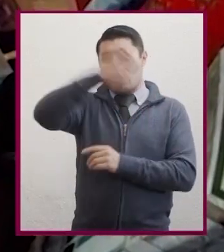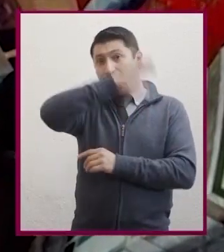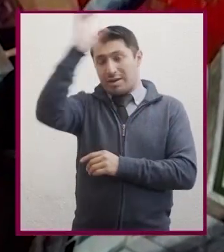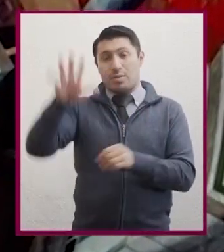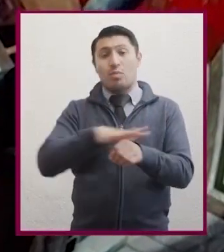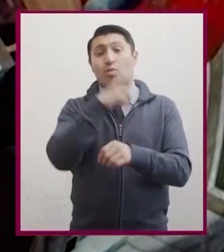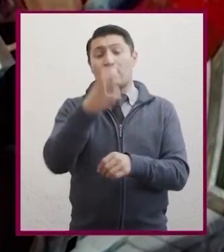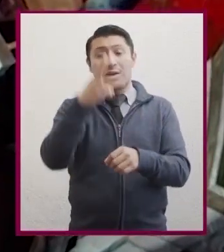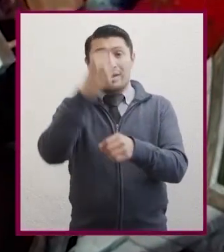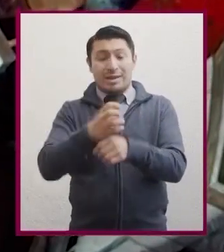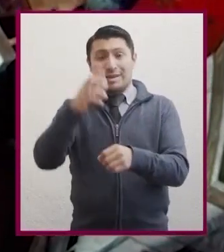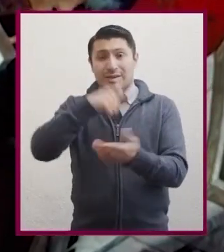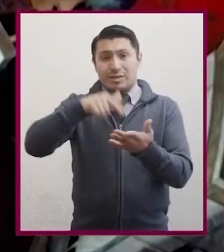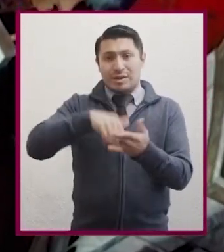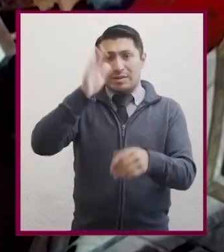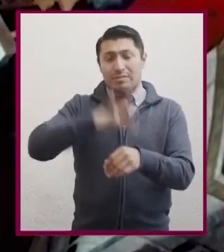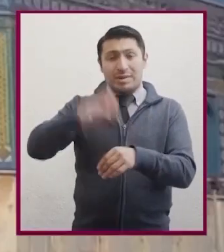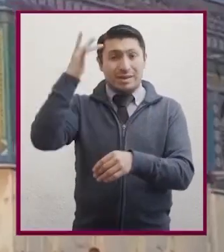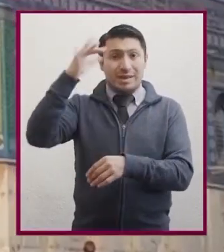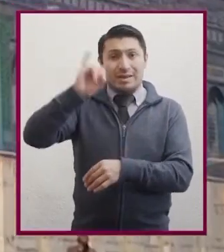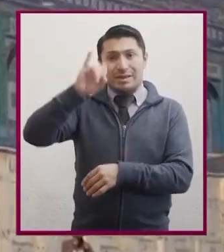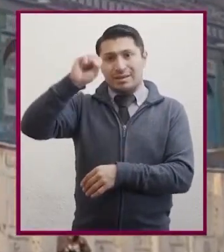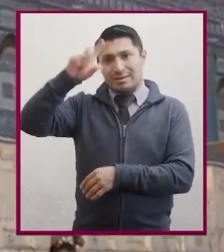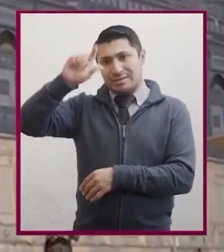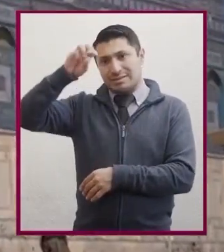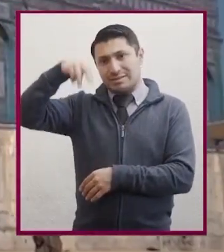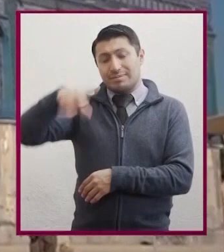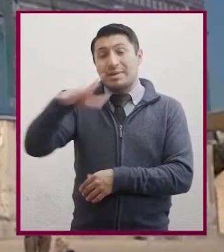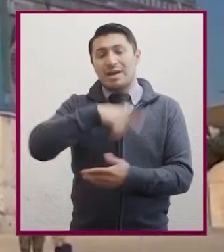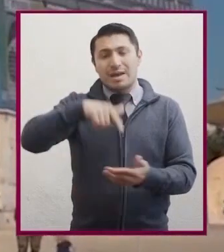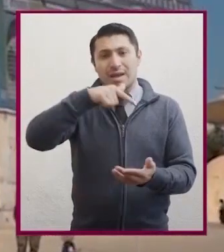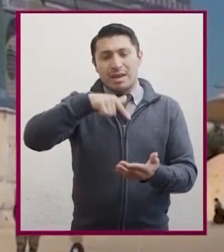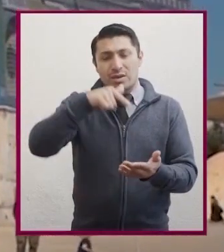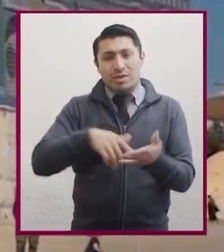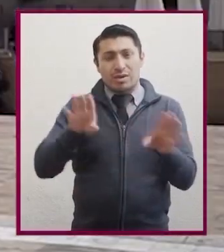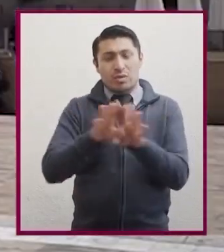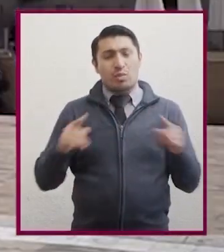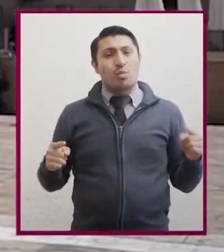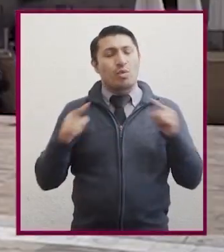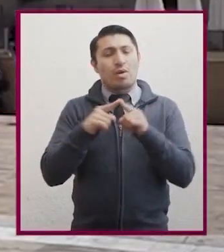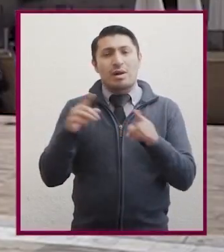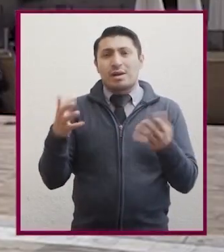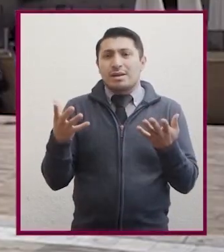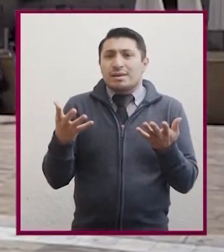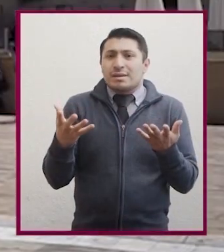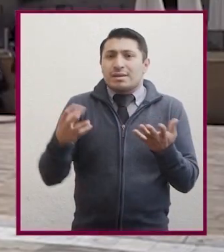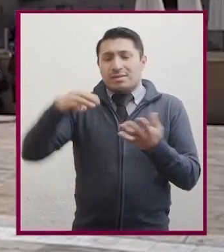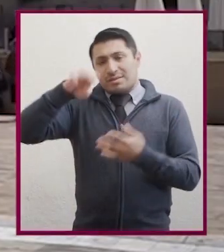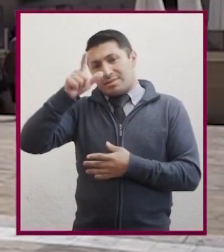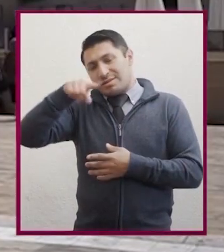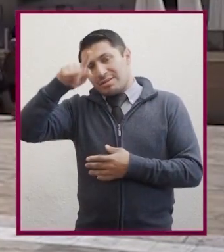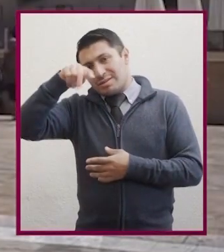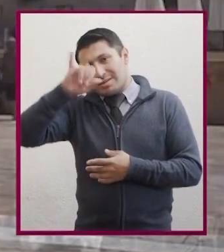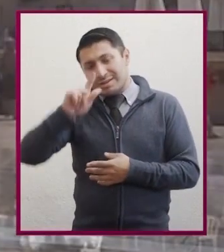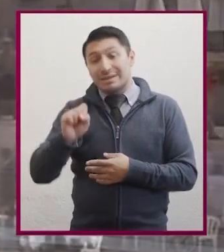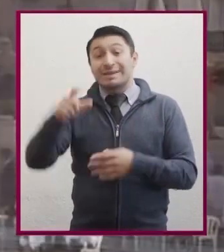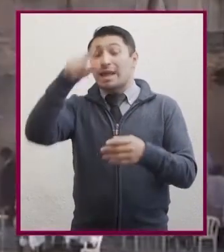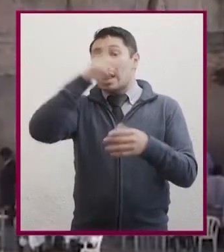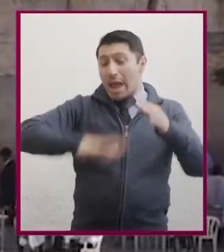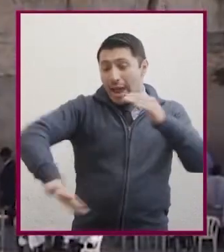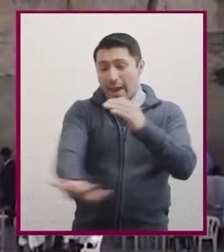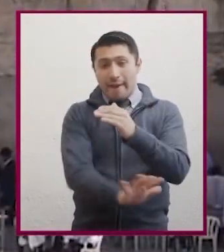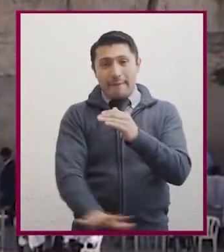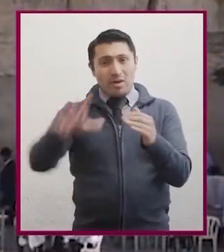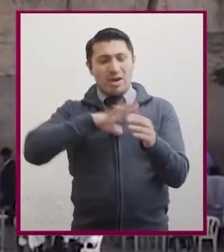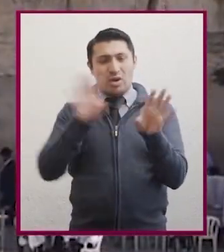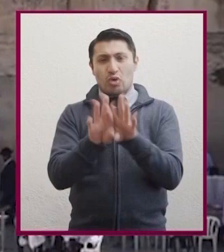tercer sitio más sagrado para el Islam. Este santuario forma parte de la explanada de las mezquitas y justo debajo de ella se